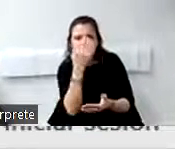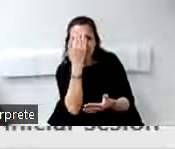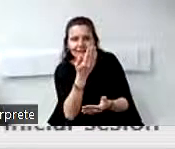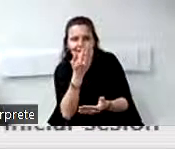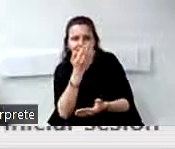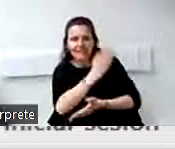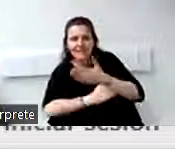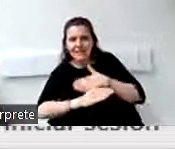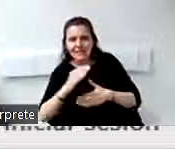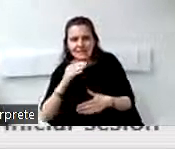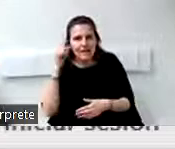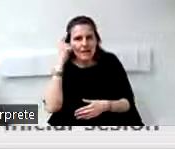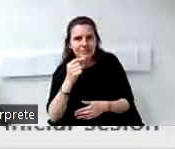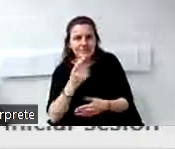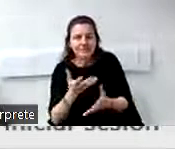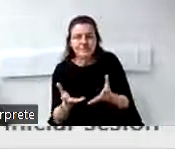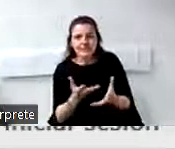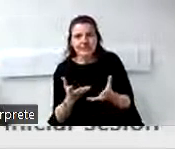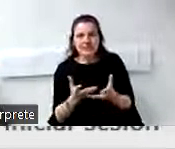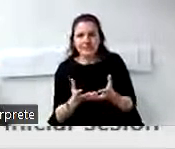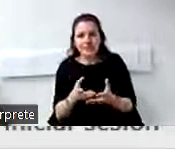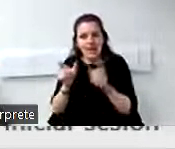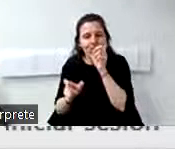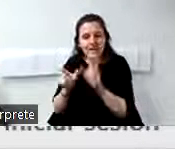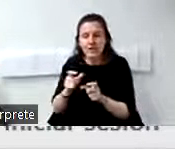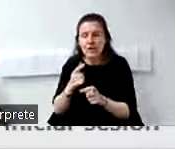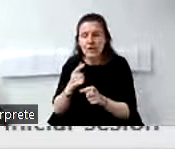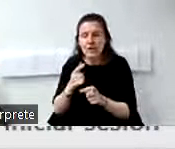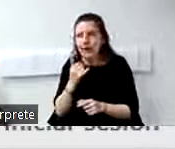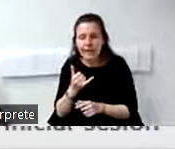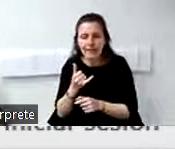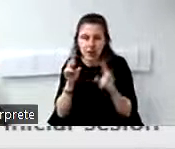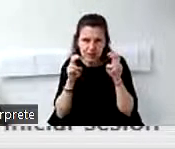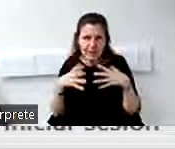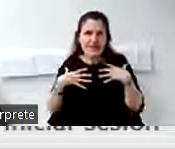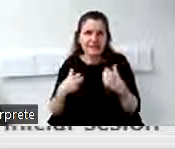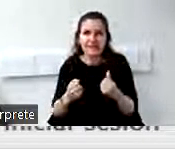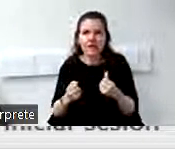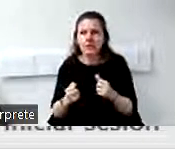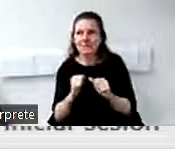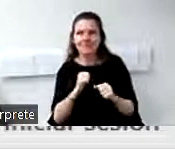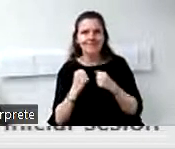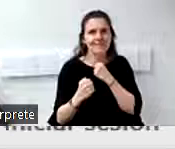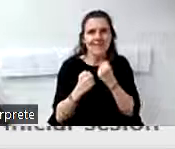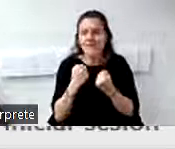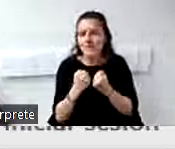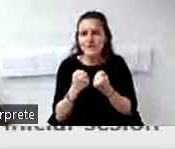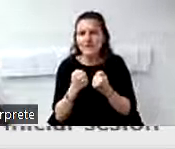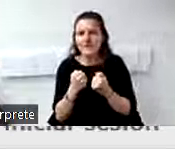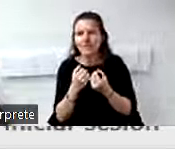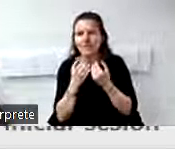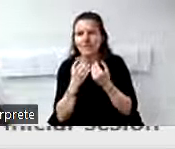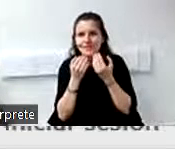nerviosismo en el personal de salud. Hay que que de alguna manera